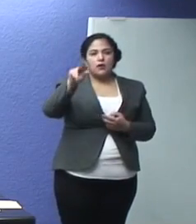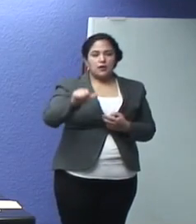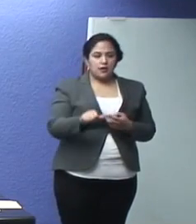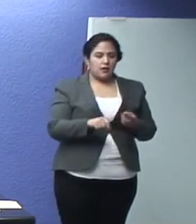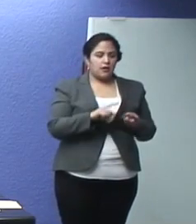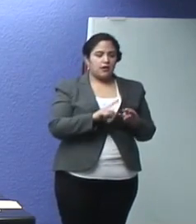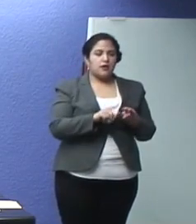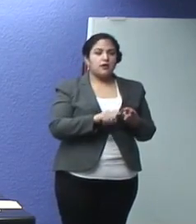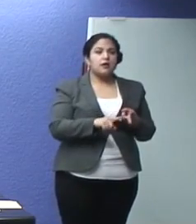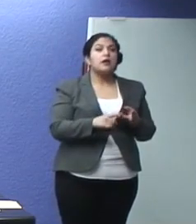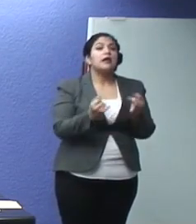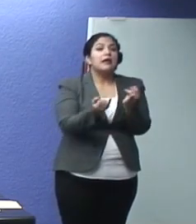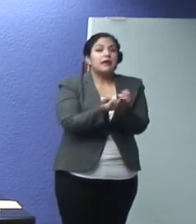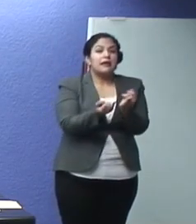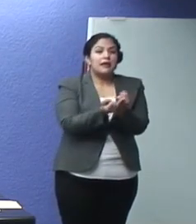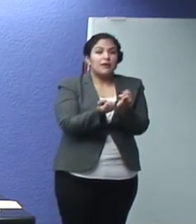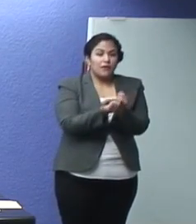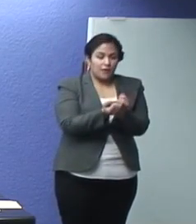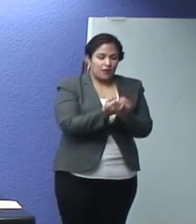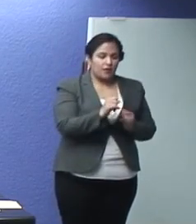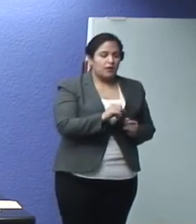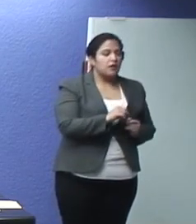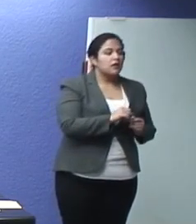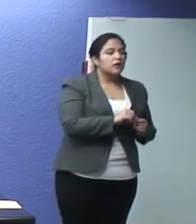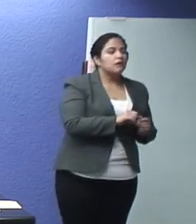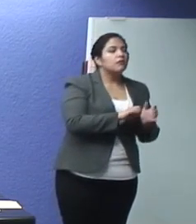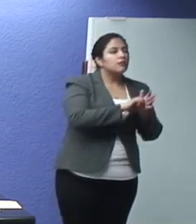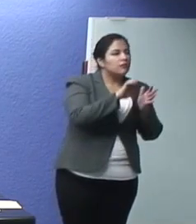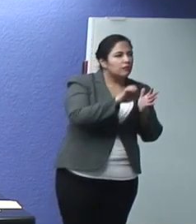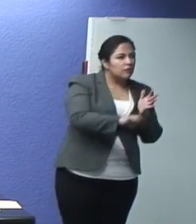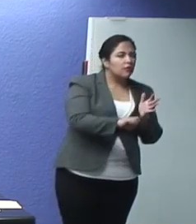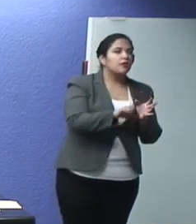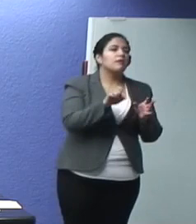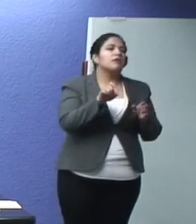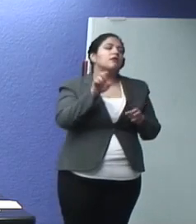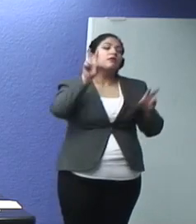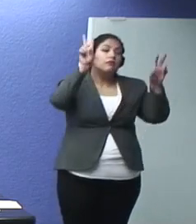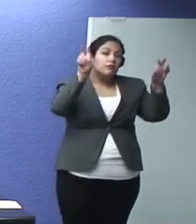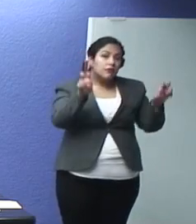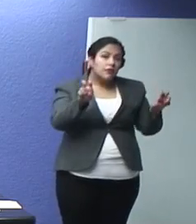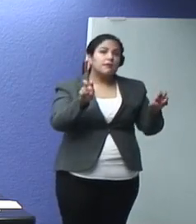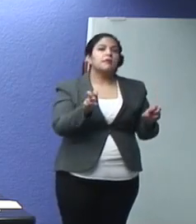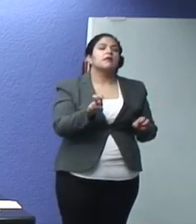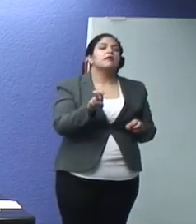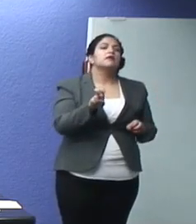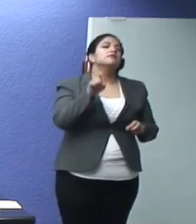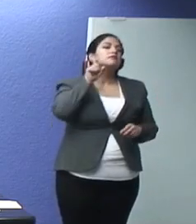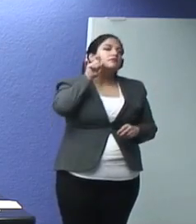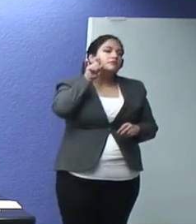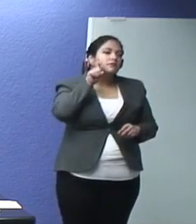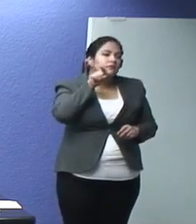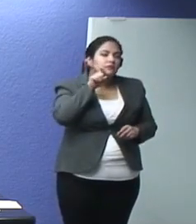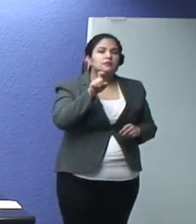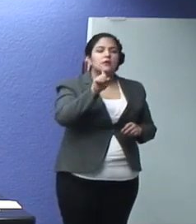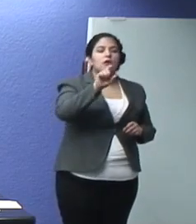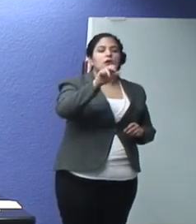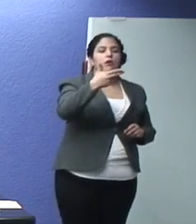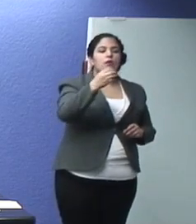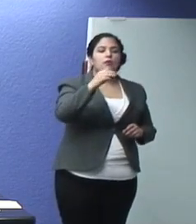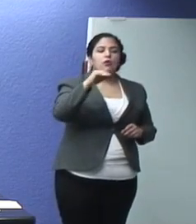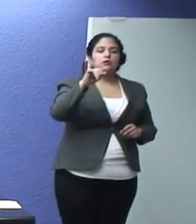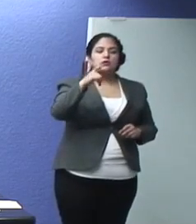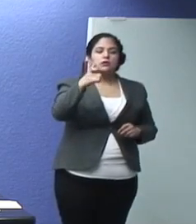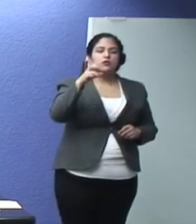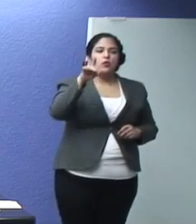filosofía del sujeto y biología y filosofía sobre la homosexualidad. Al finalizar su doctorado llevó a cabo una investigación postdoctoral